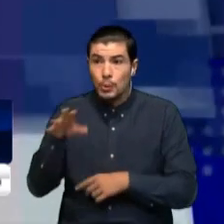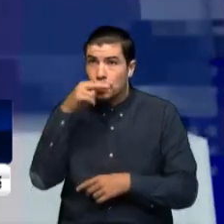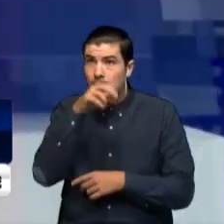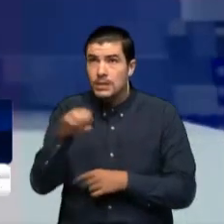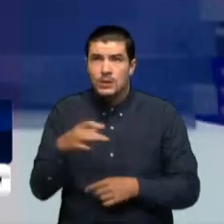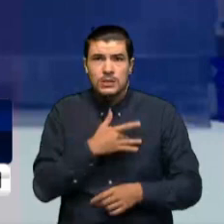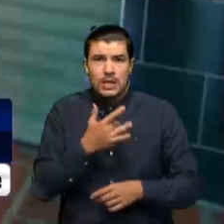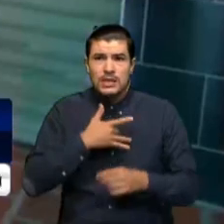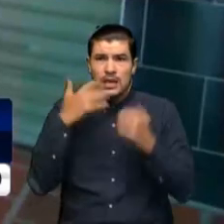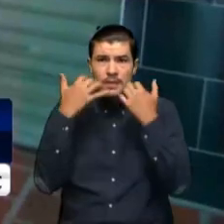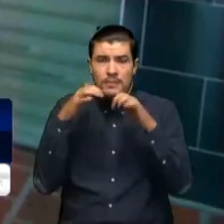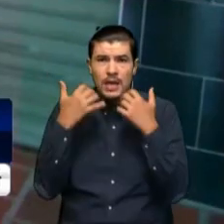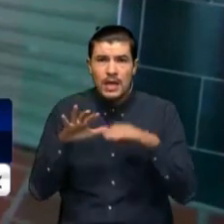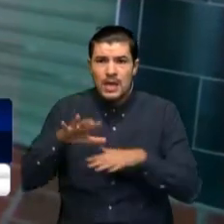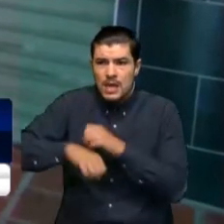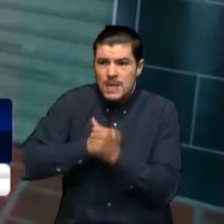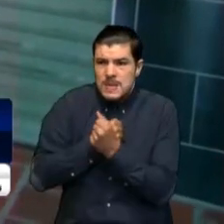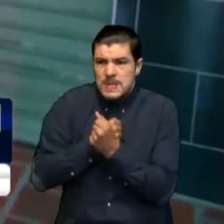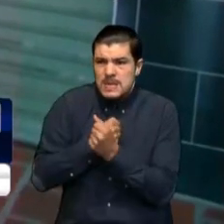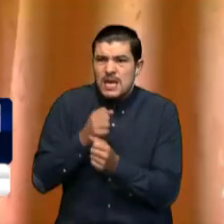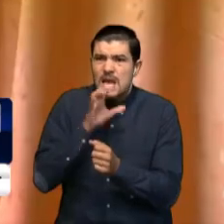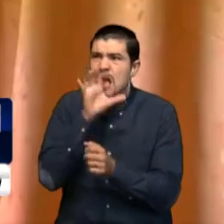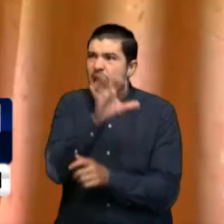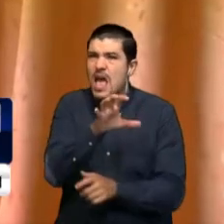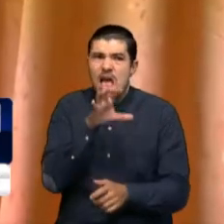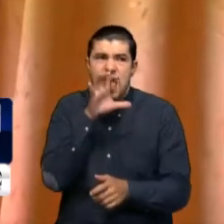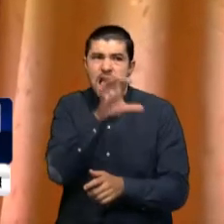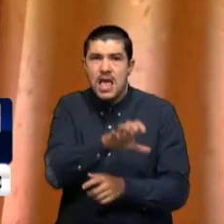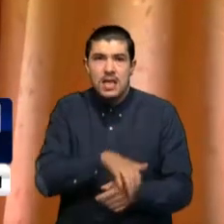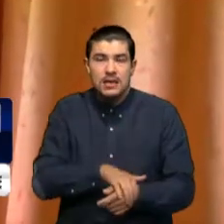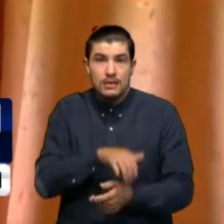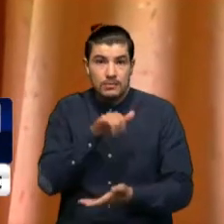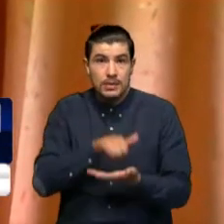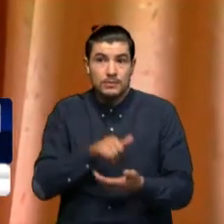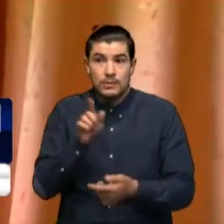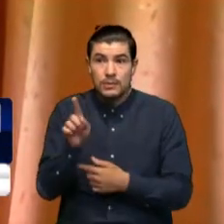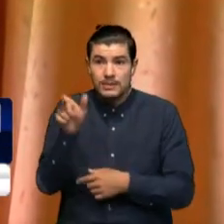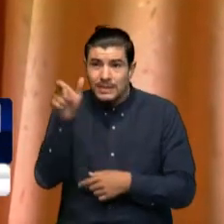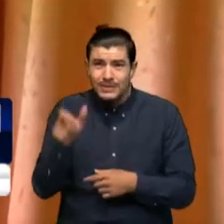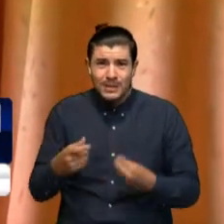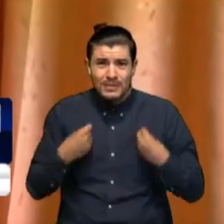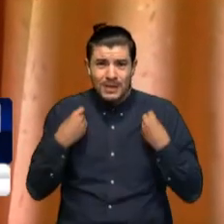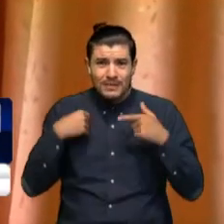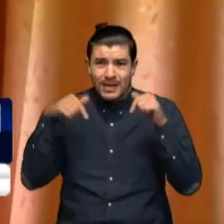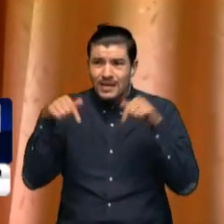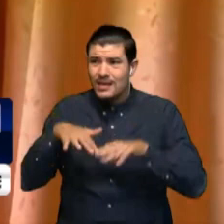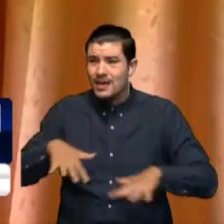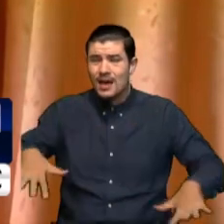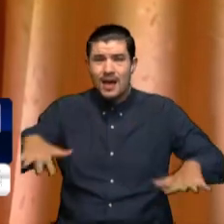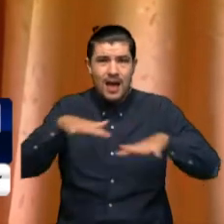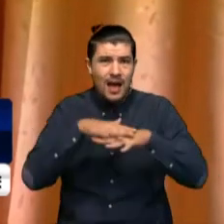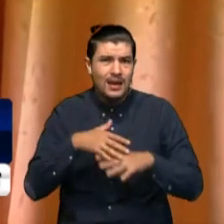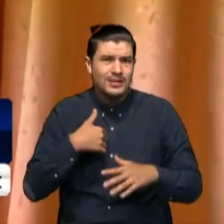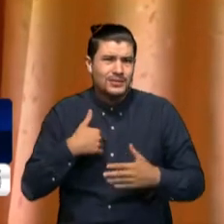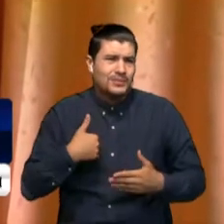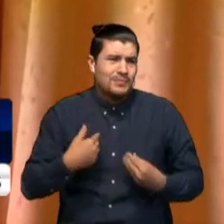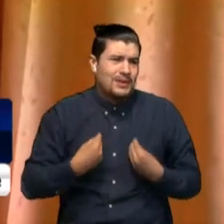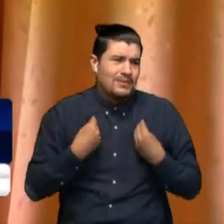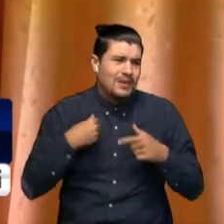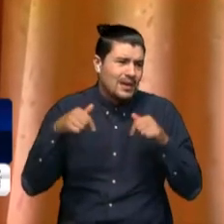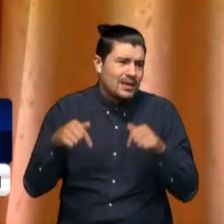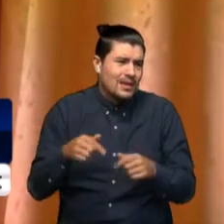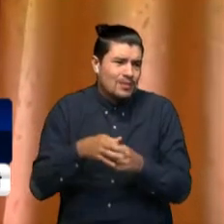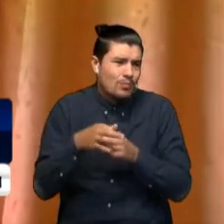pánico, trabó las piernecitas y empezó a gritar. Uno es una persona que ha vivido aquí con la gente. Yo me crié en este pueblo